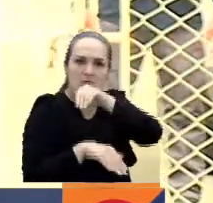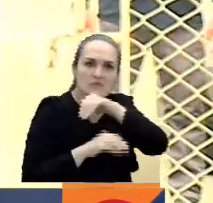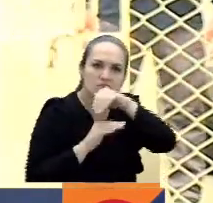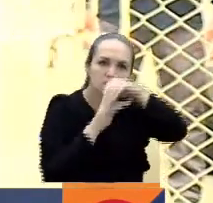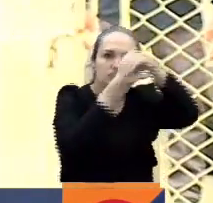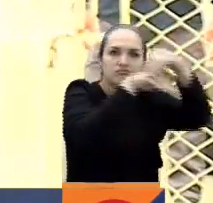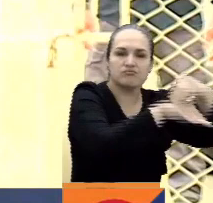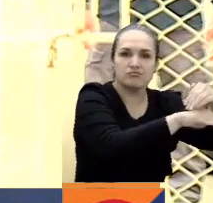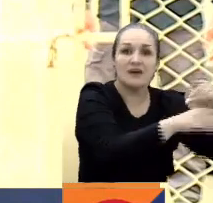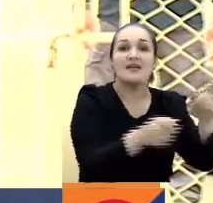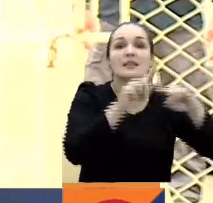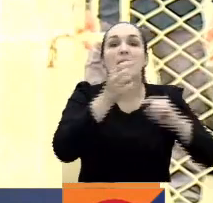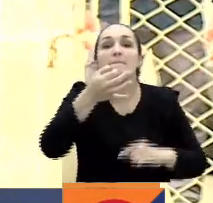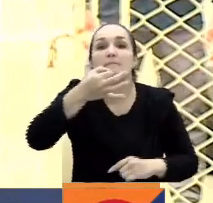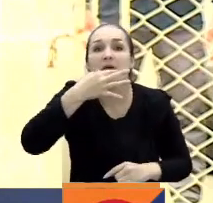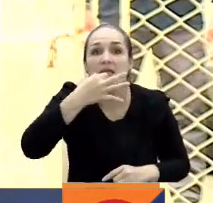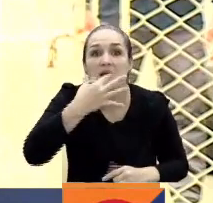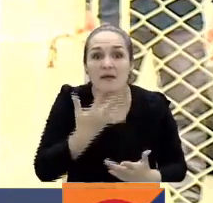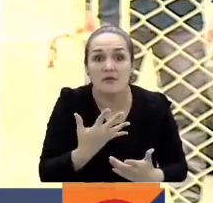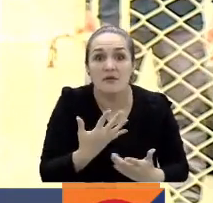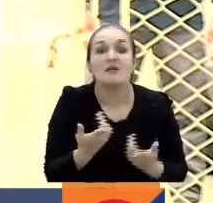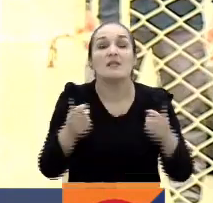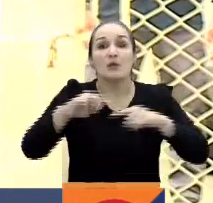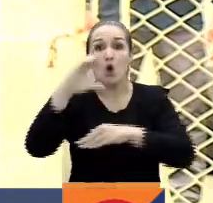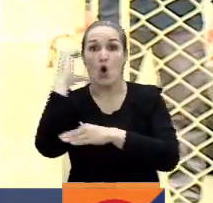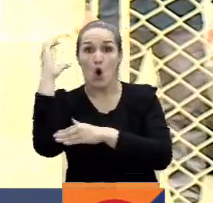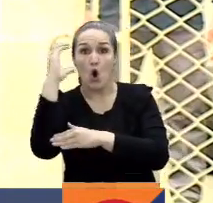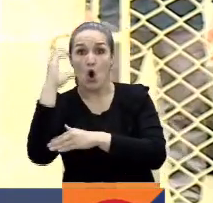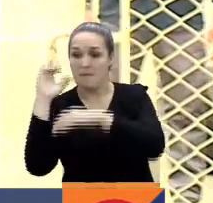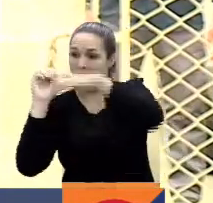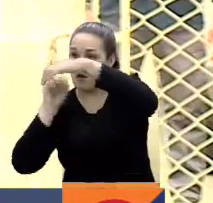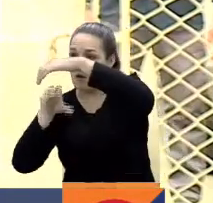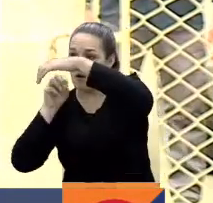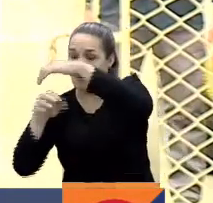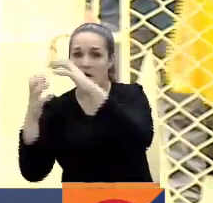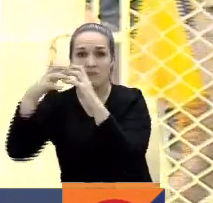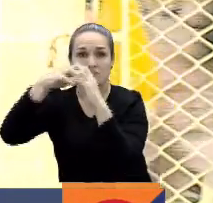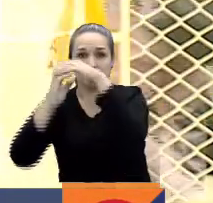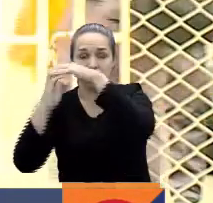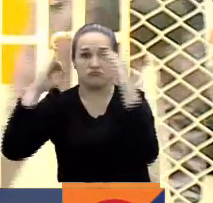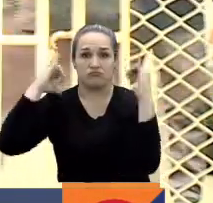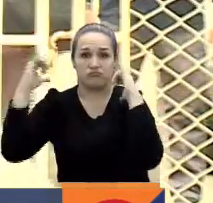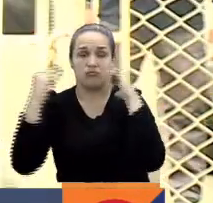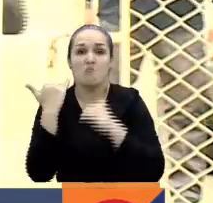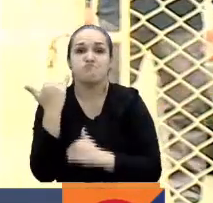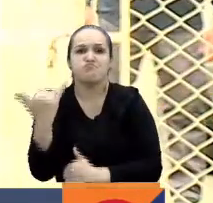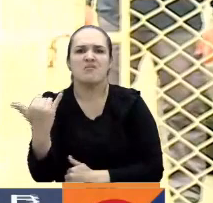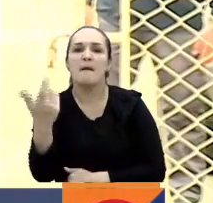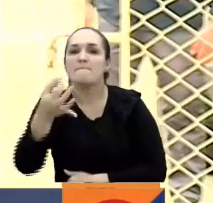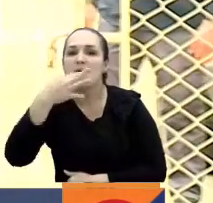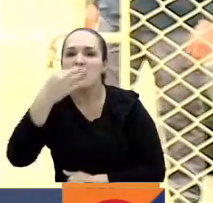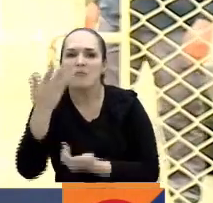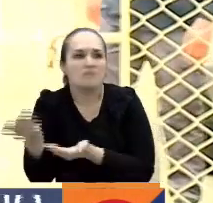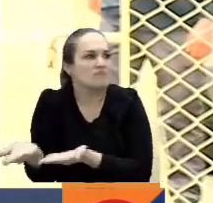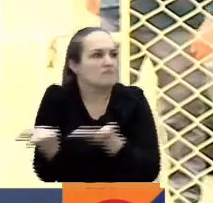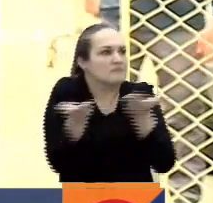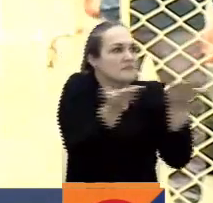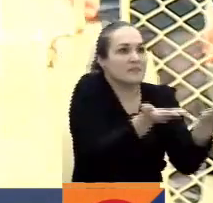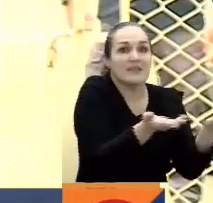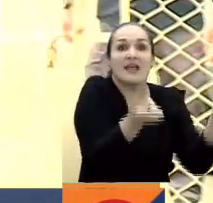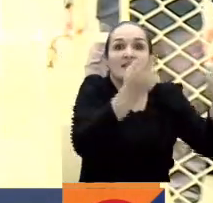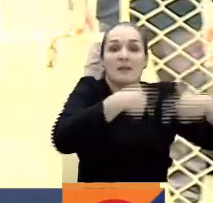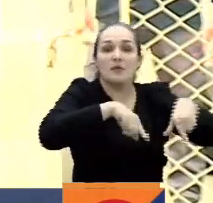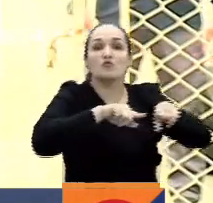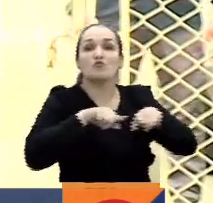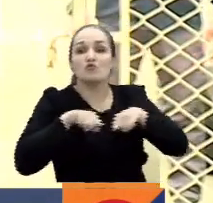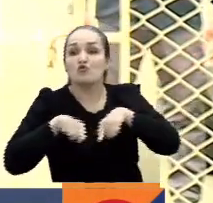las medicinas, porque el camión colombiano iba cargado de medicinas, sino que también pase la producción del